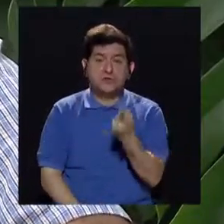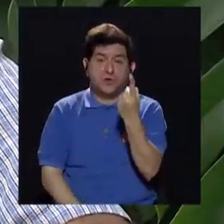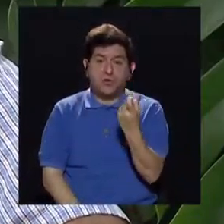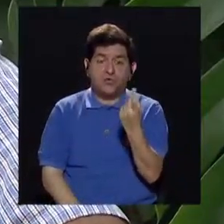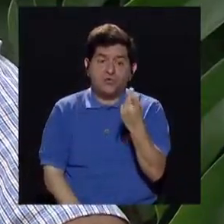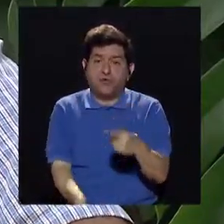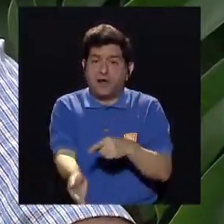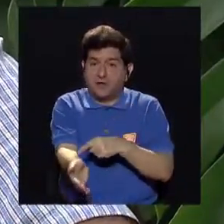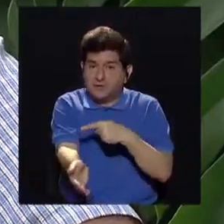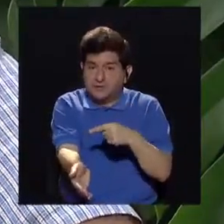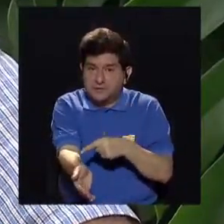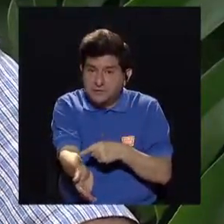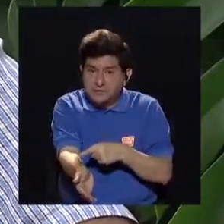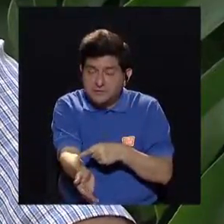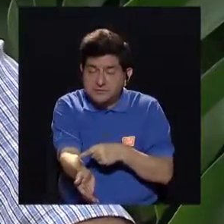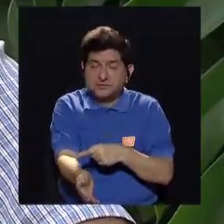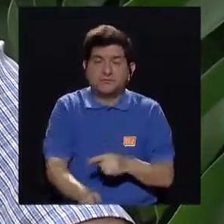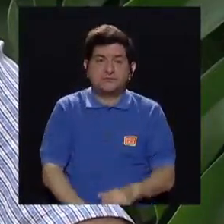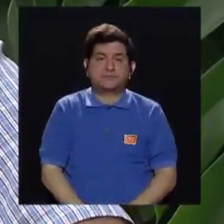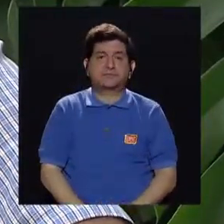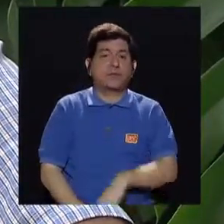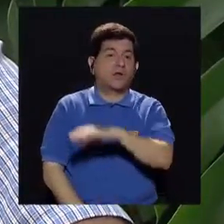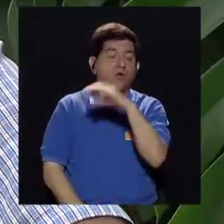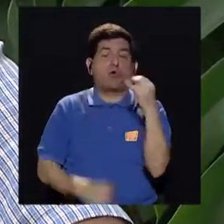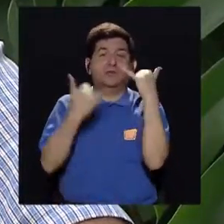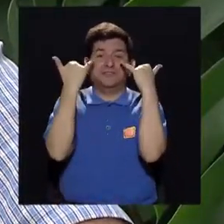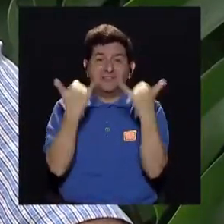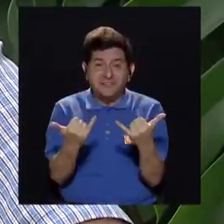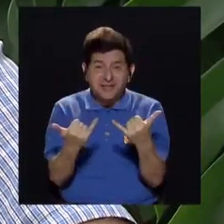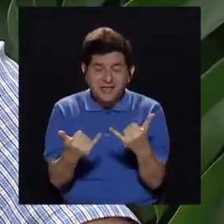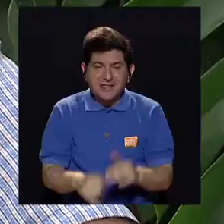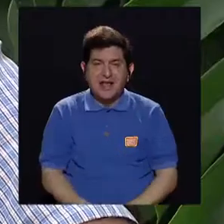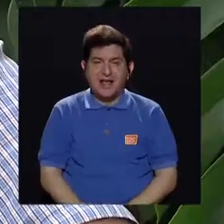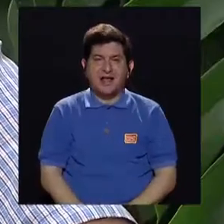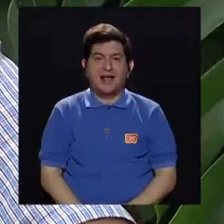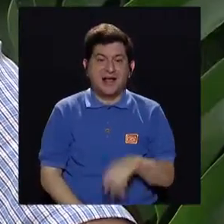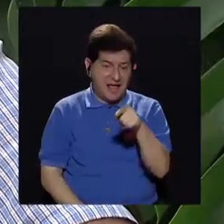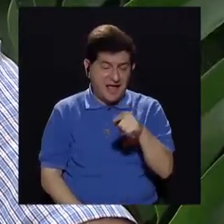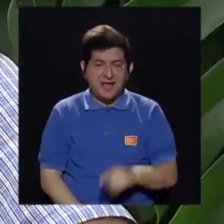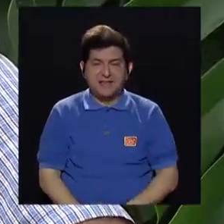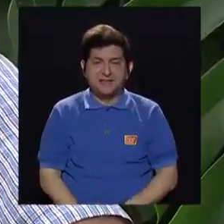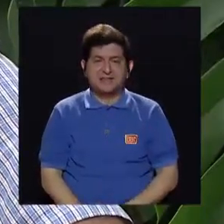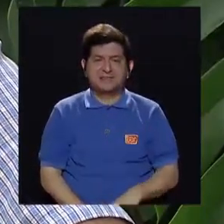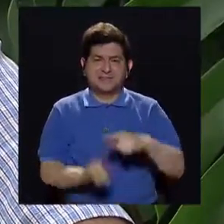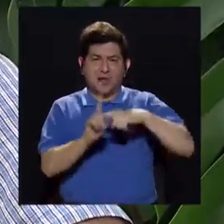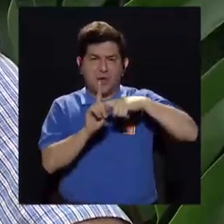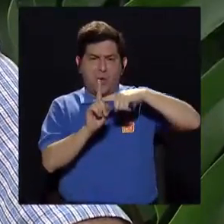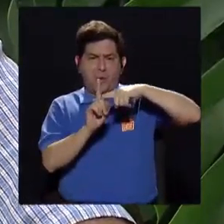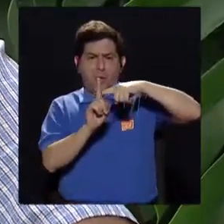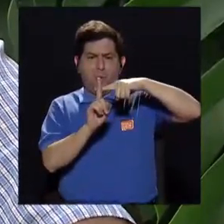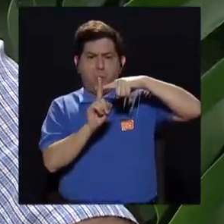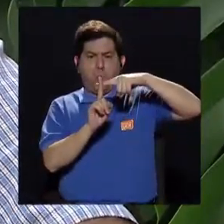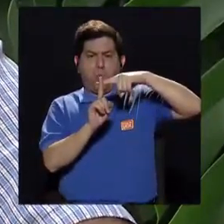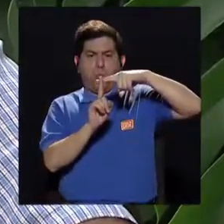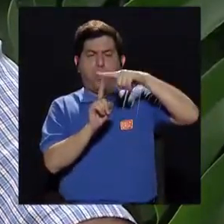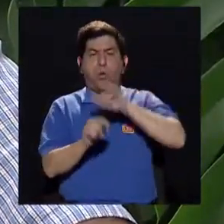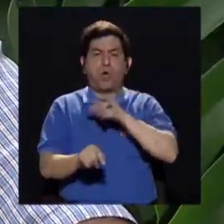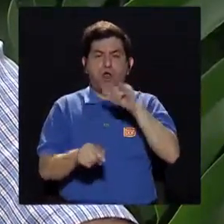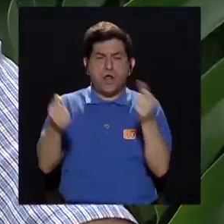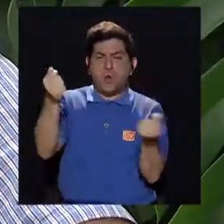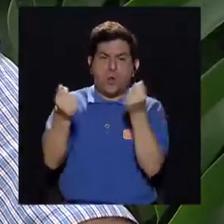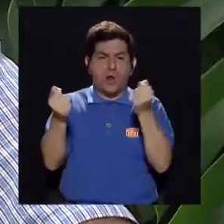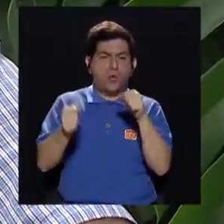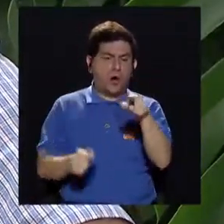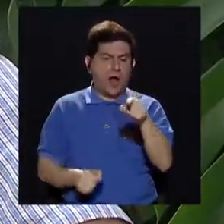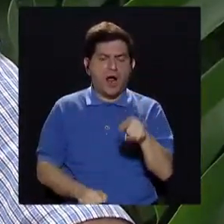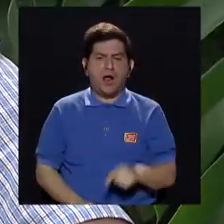que le está faltando azúcar o combustible al cuerpo, ¿verdad? O que ya el nivel de temperatura es muy alto. Es como los vehículos que tienen indicadores de luces,